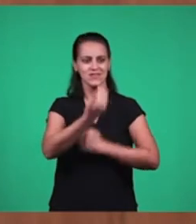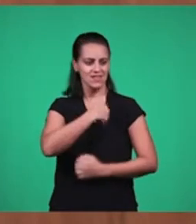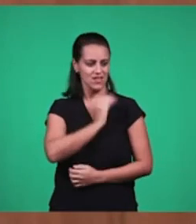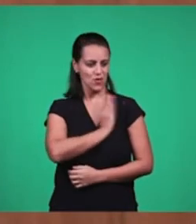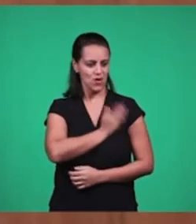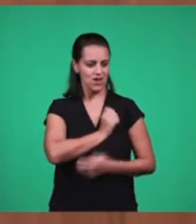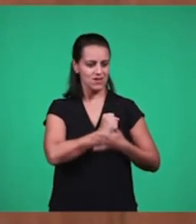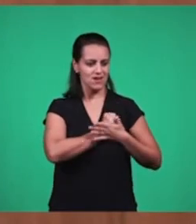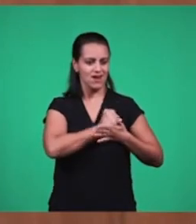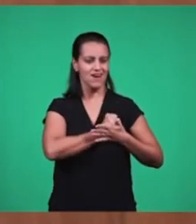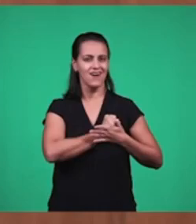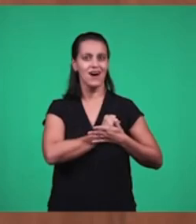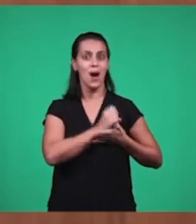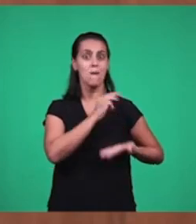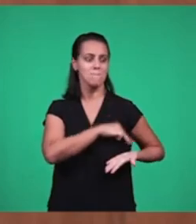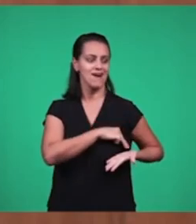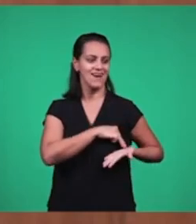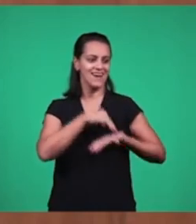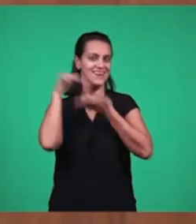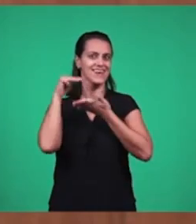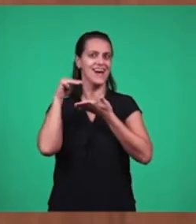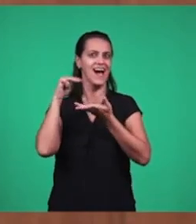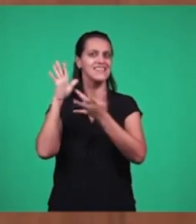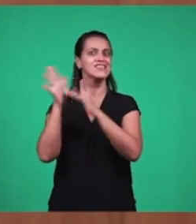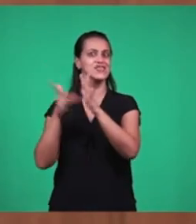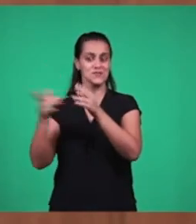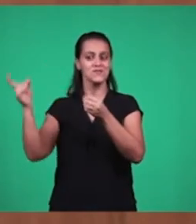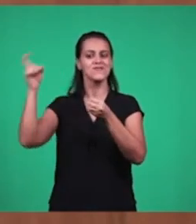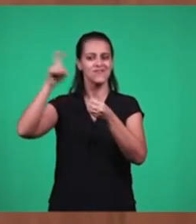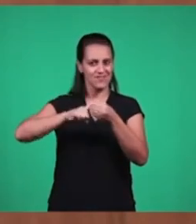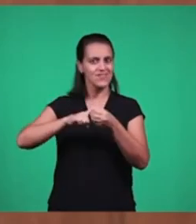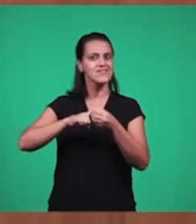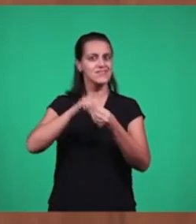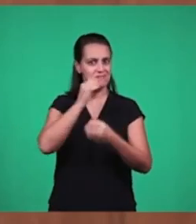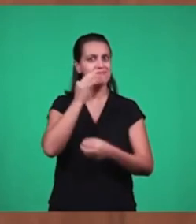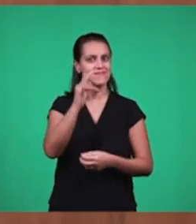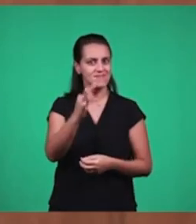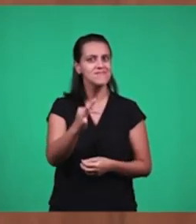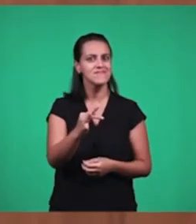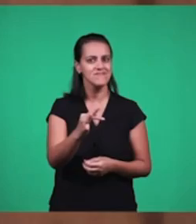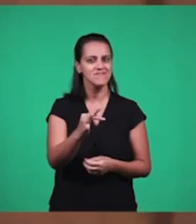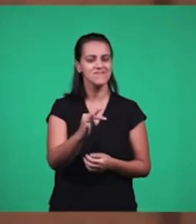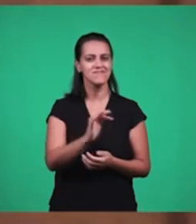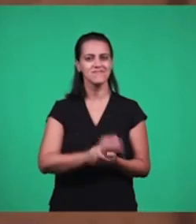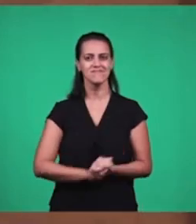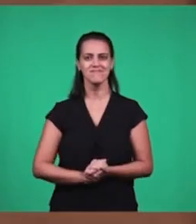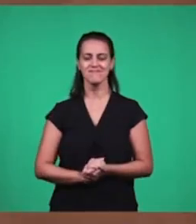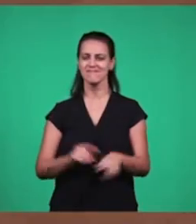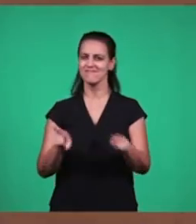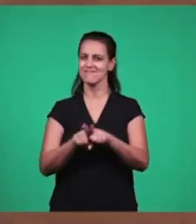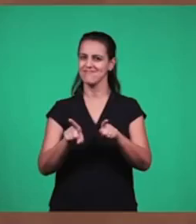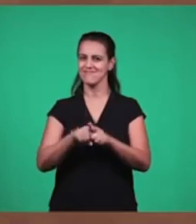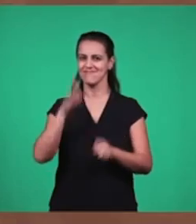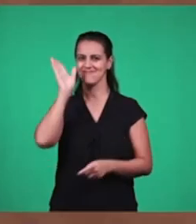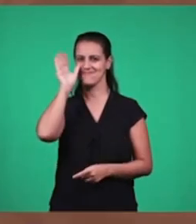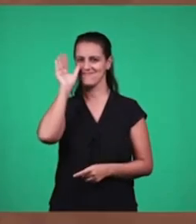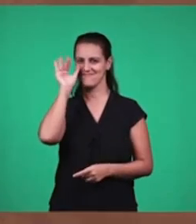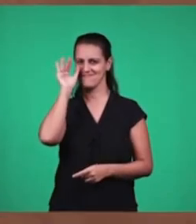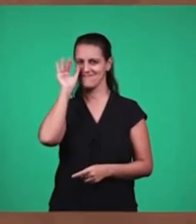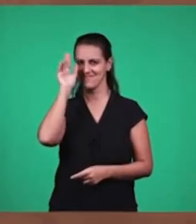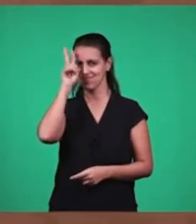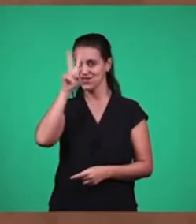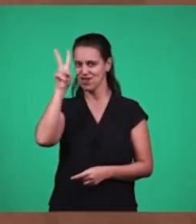que es Maranata, en breve el Señor volverá. Otra cosa muy interesante en esta